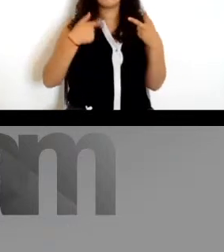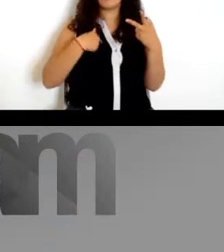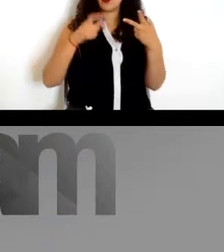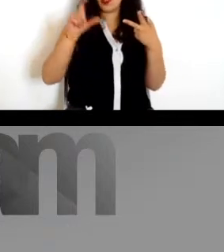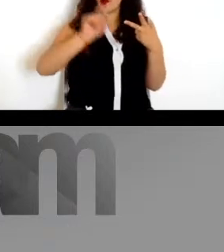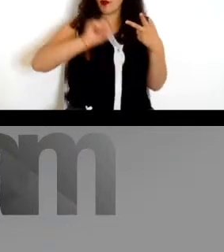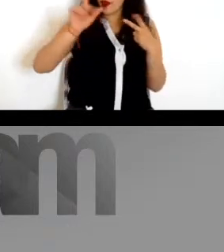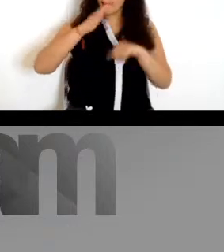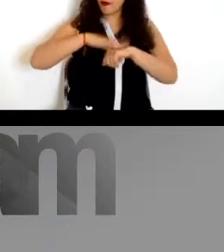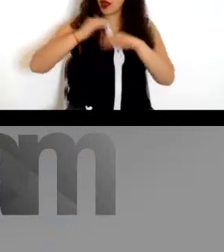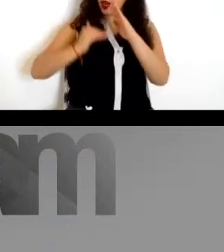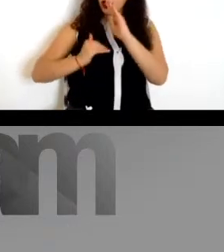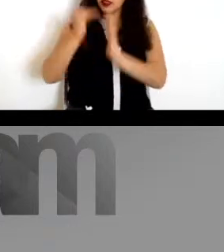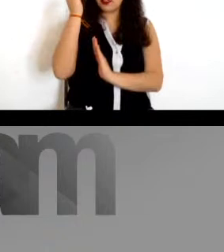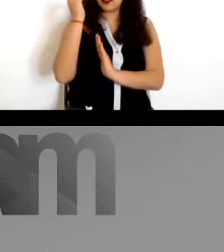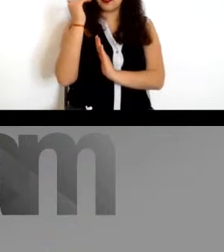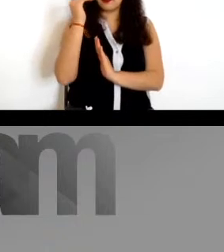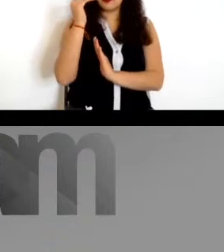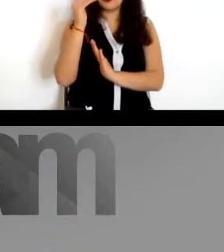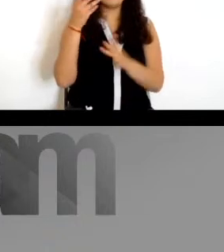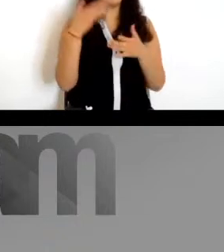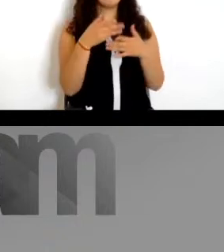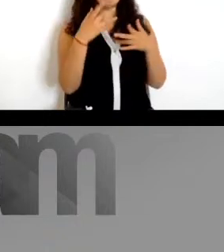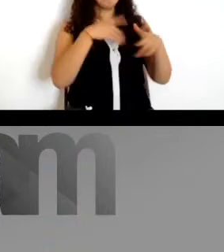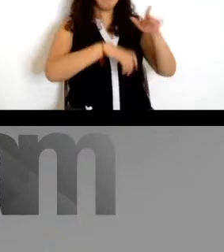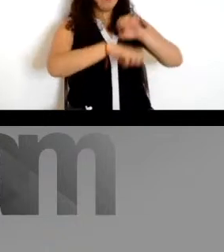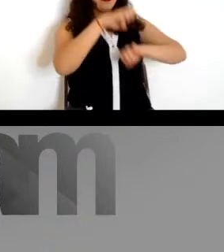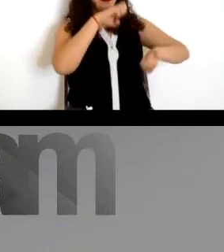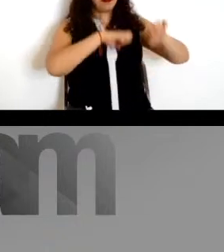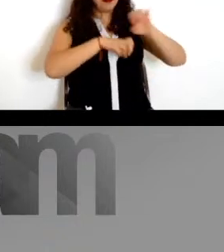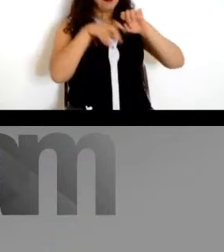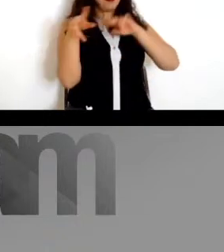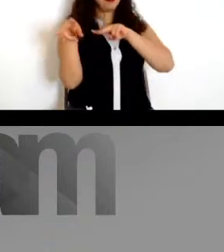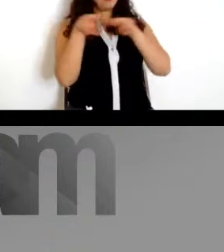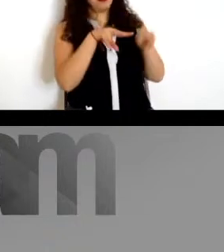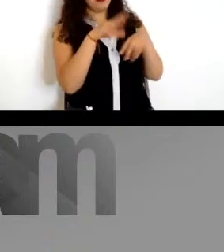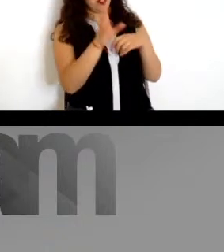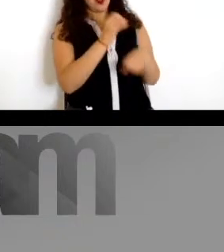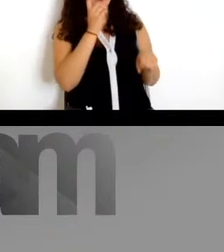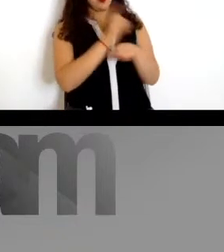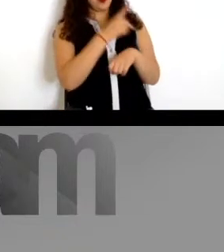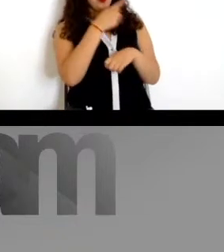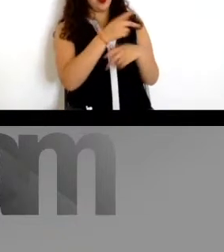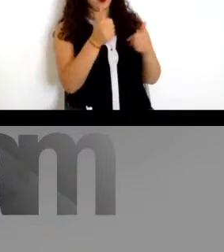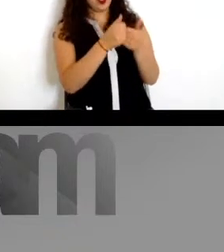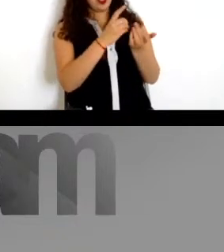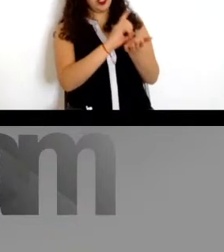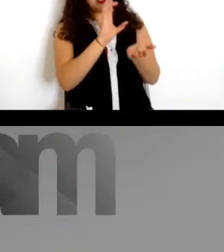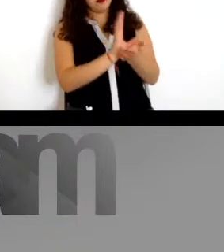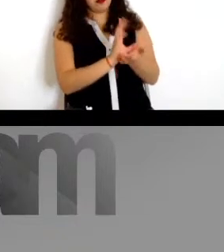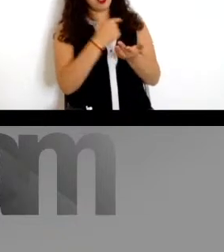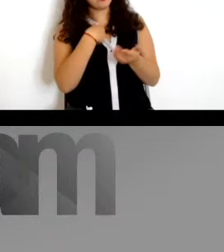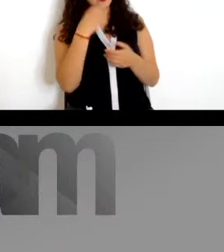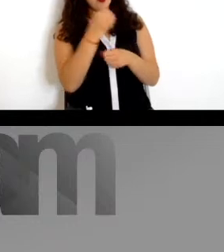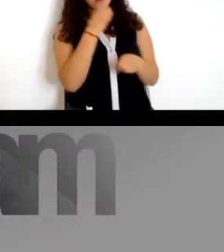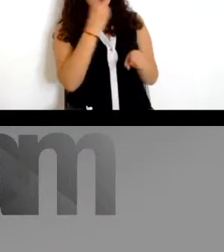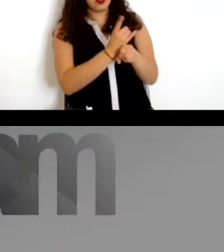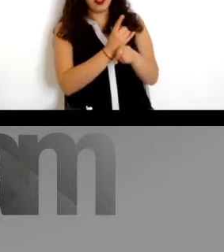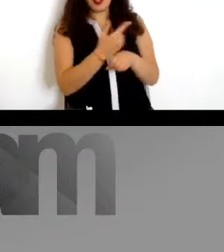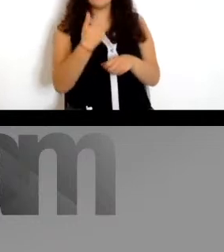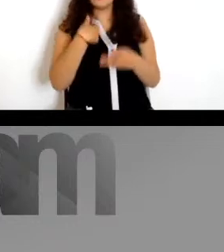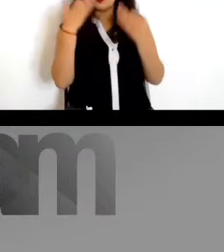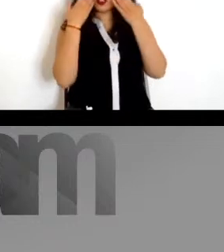profesionalmente, pues ahora también que las empresas estén dando esta oportunidad, que yo he visto que sí pasa, que hay